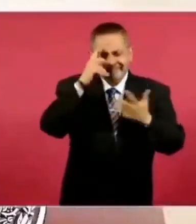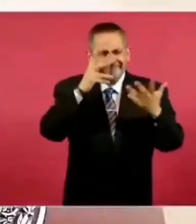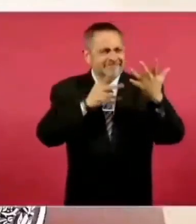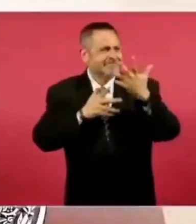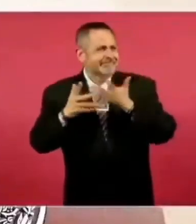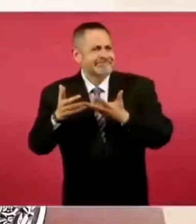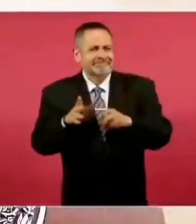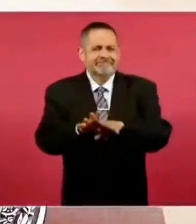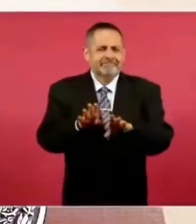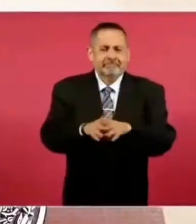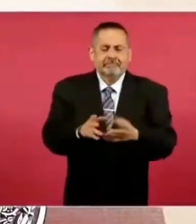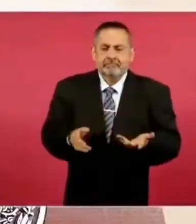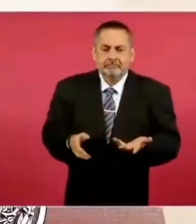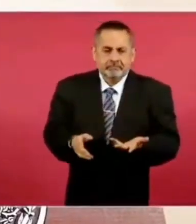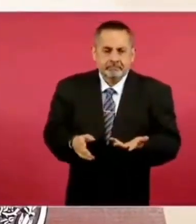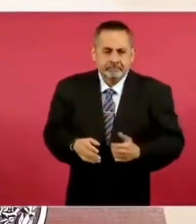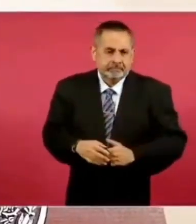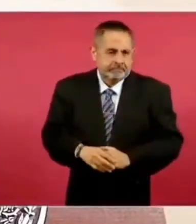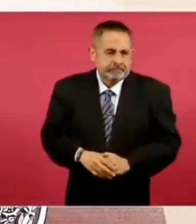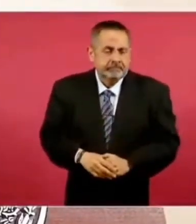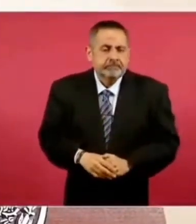respaldo popular.